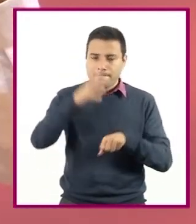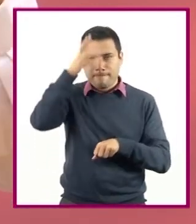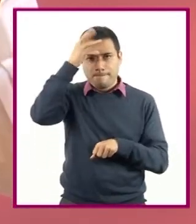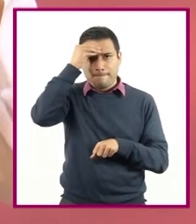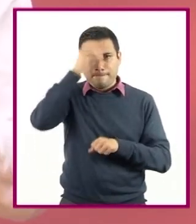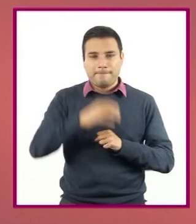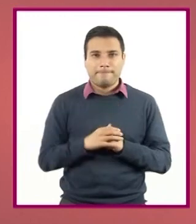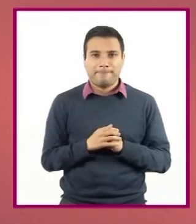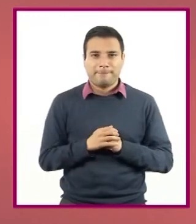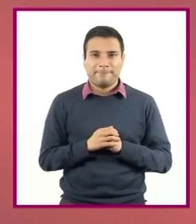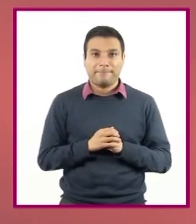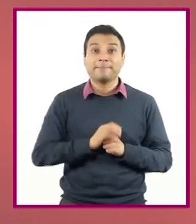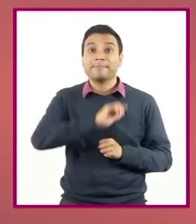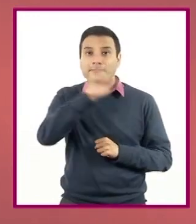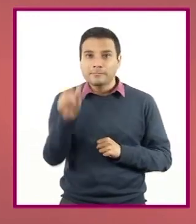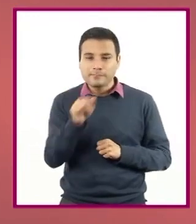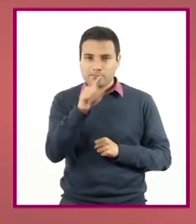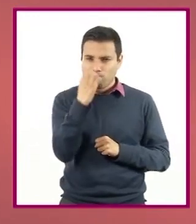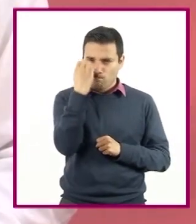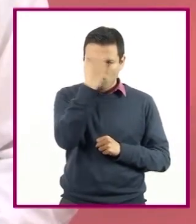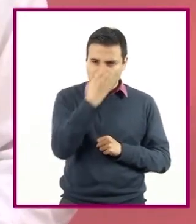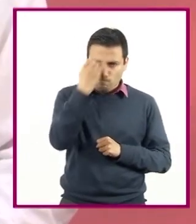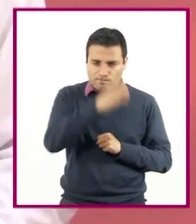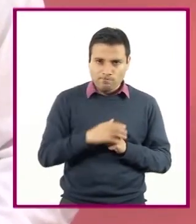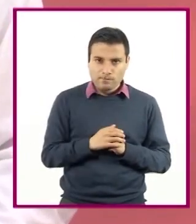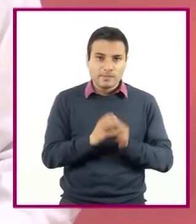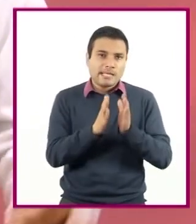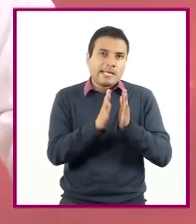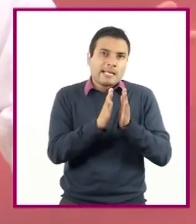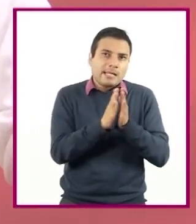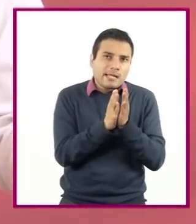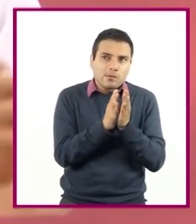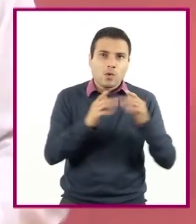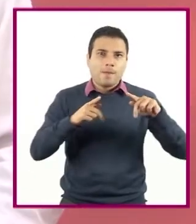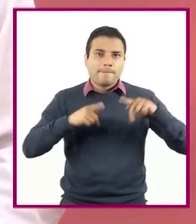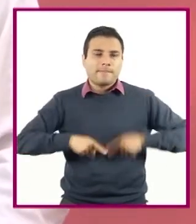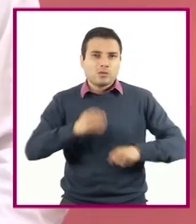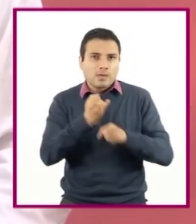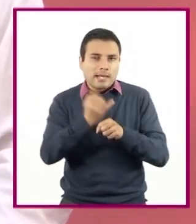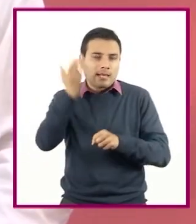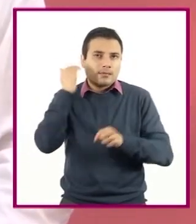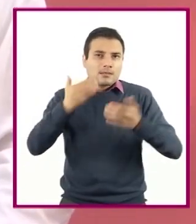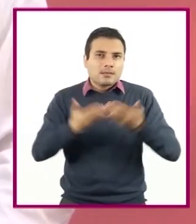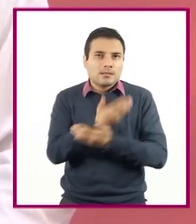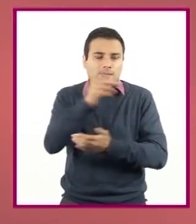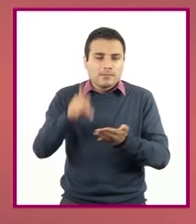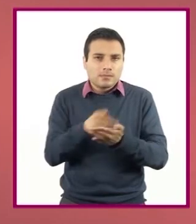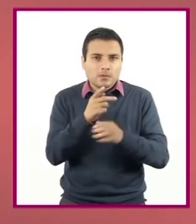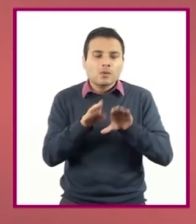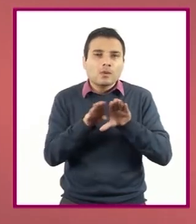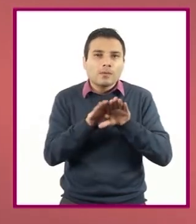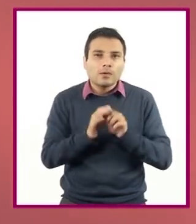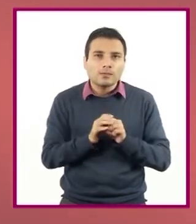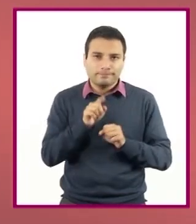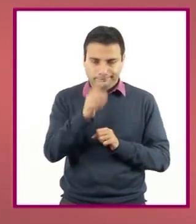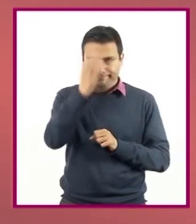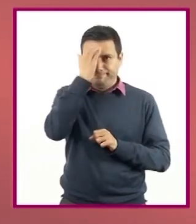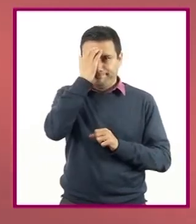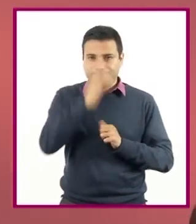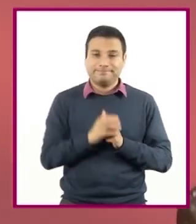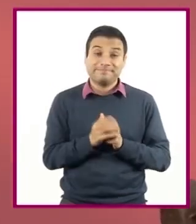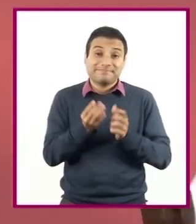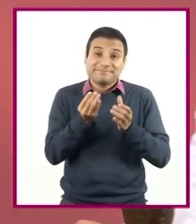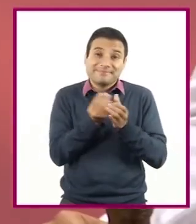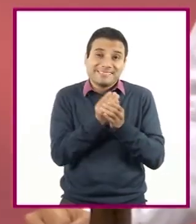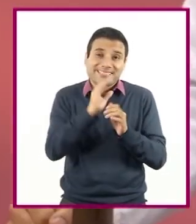podamos examinar vigencia de contenidos y personajes de obras del Renacimiento. Llegó el momento de despedirnos de